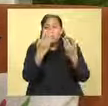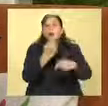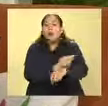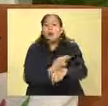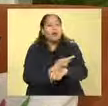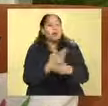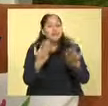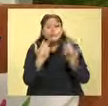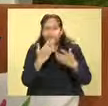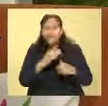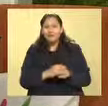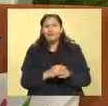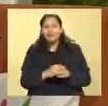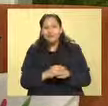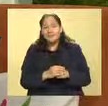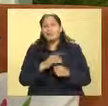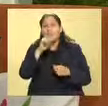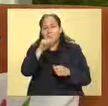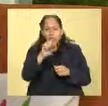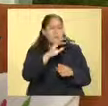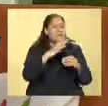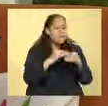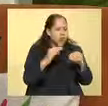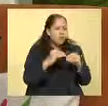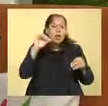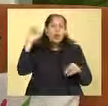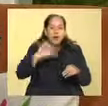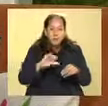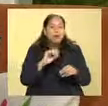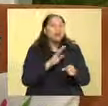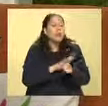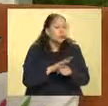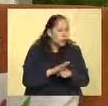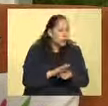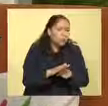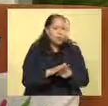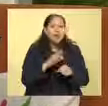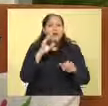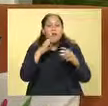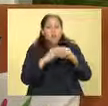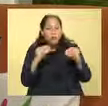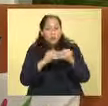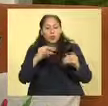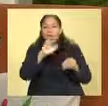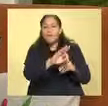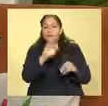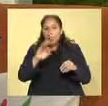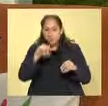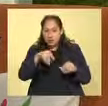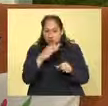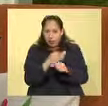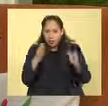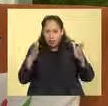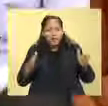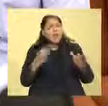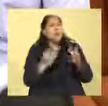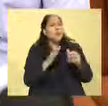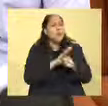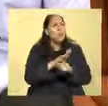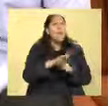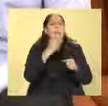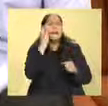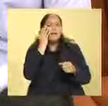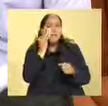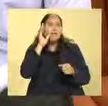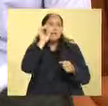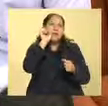lo recomendable es comprar realmente cuando sea de temporada. Ahora, otros tips pueden ser, por ejemplo, hay